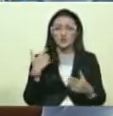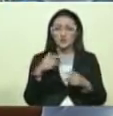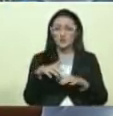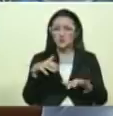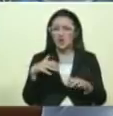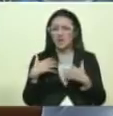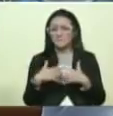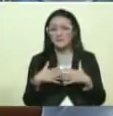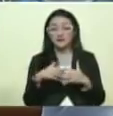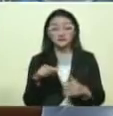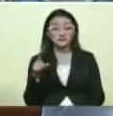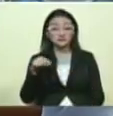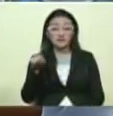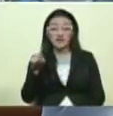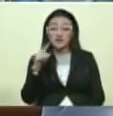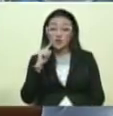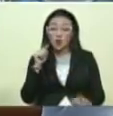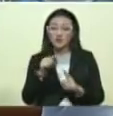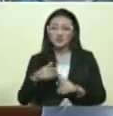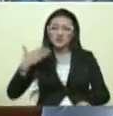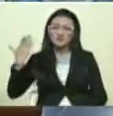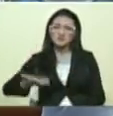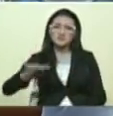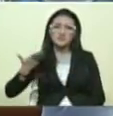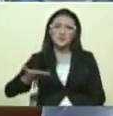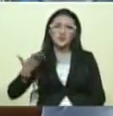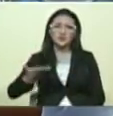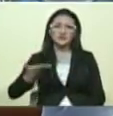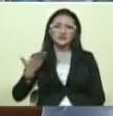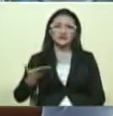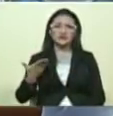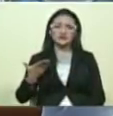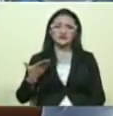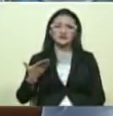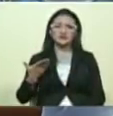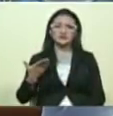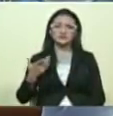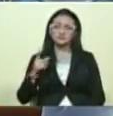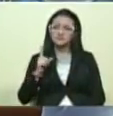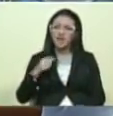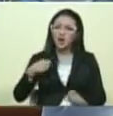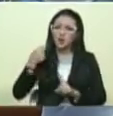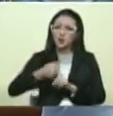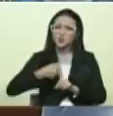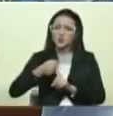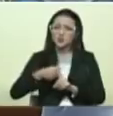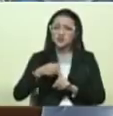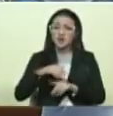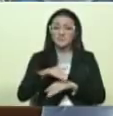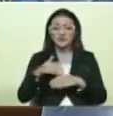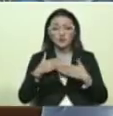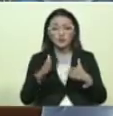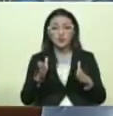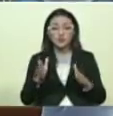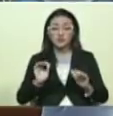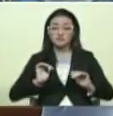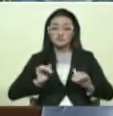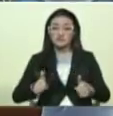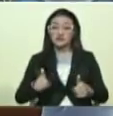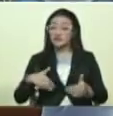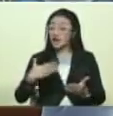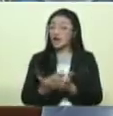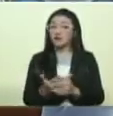un objetivo fundamental y se inscribe en la lucha que el Ministerio Público ha iniciado hasta el